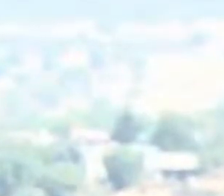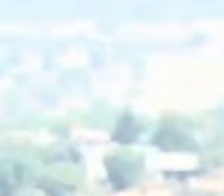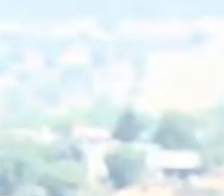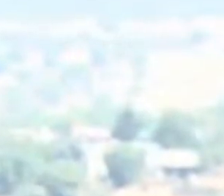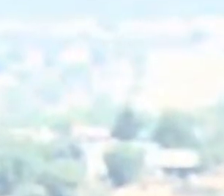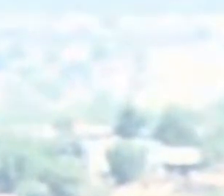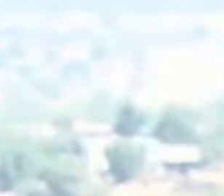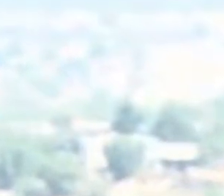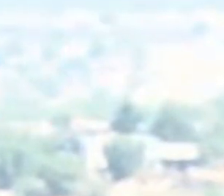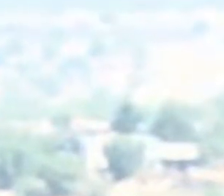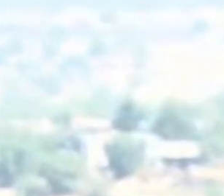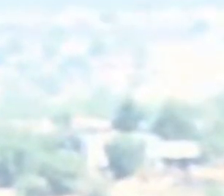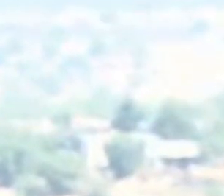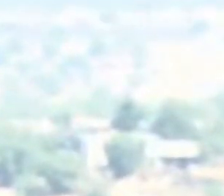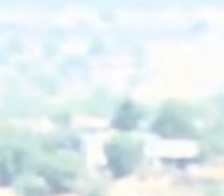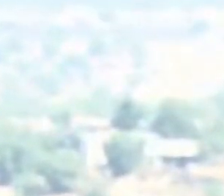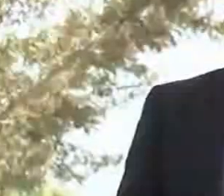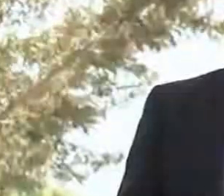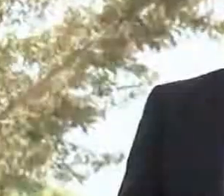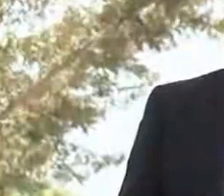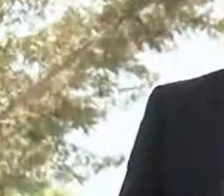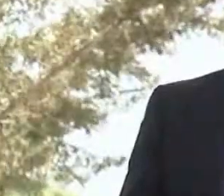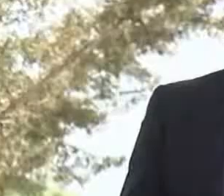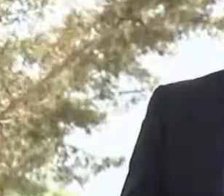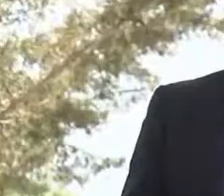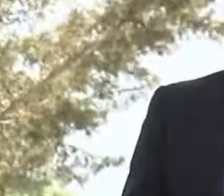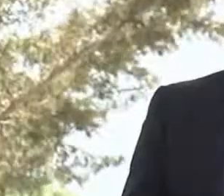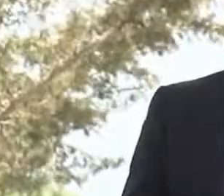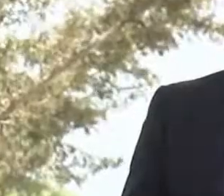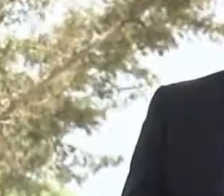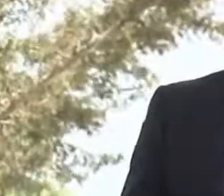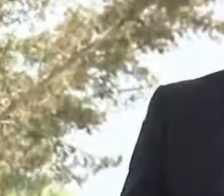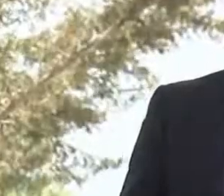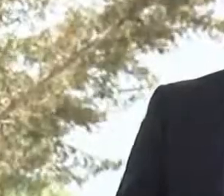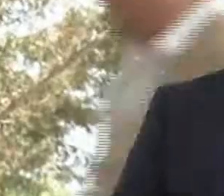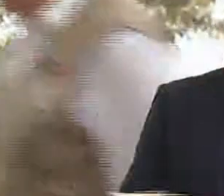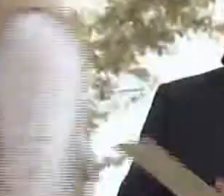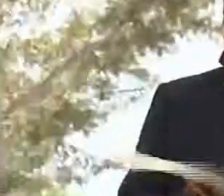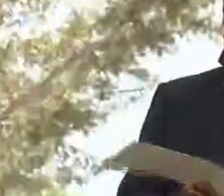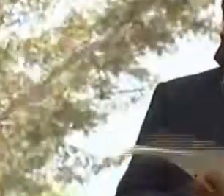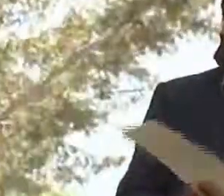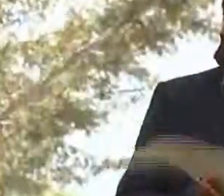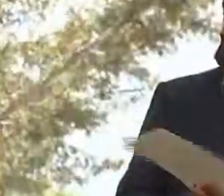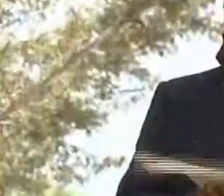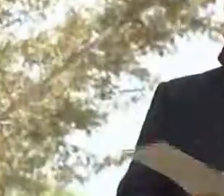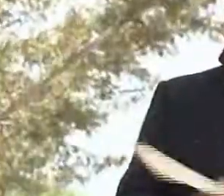El secretario de Educación Pública, Esteban Moctezuma Barragán.